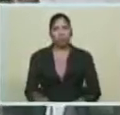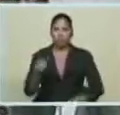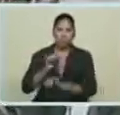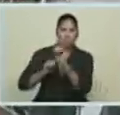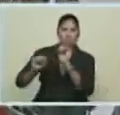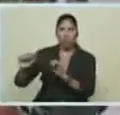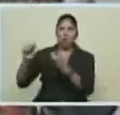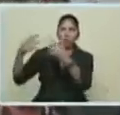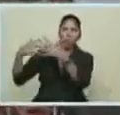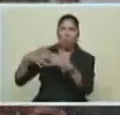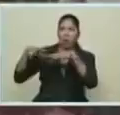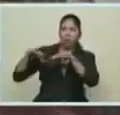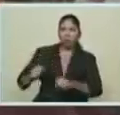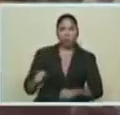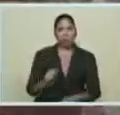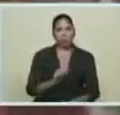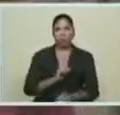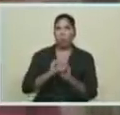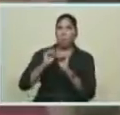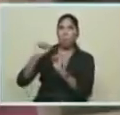antioligárquica,